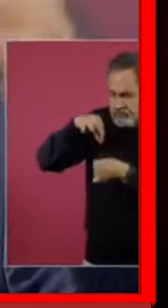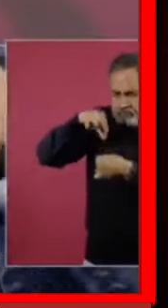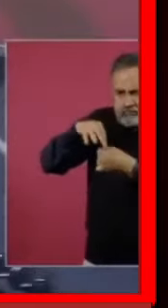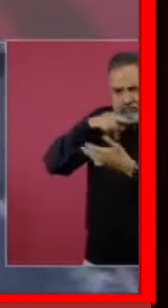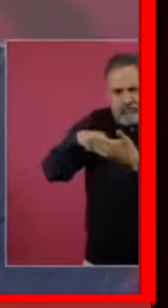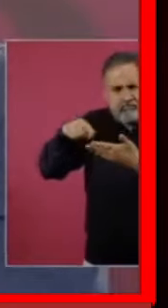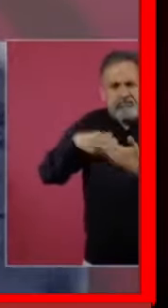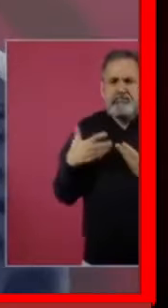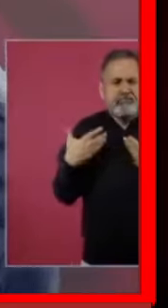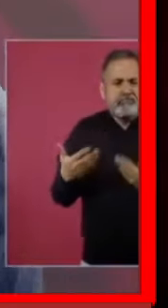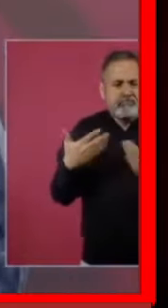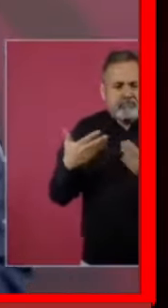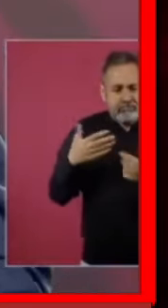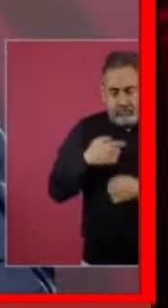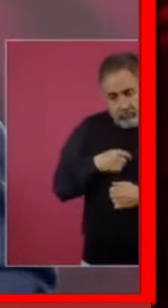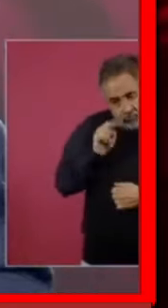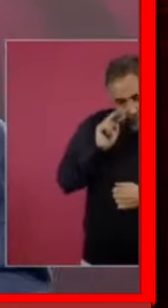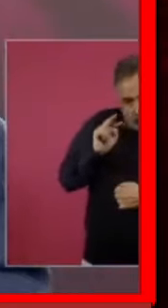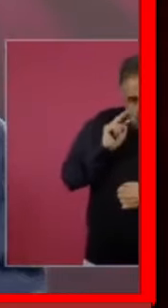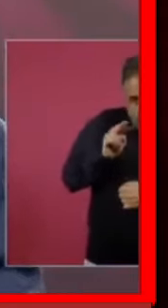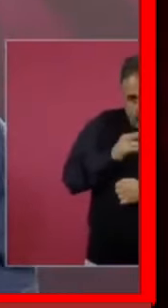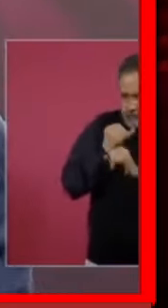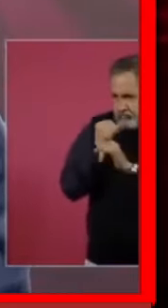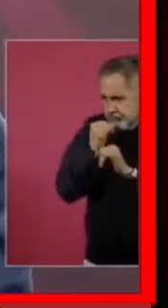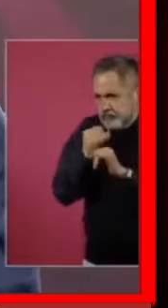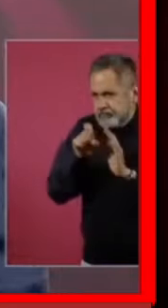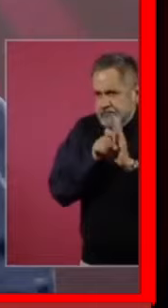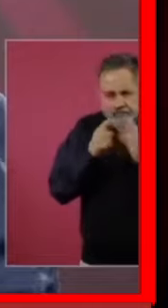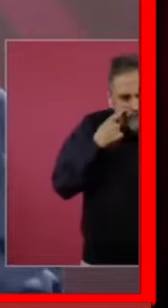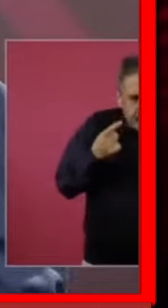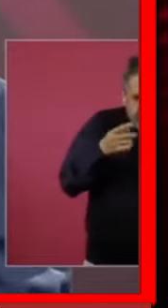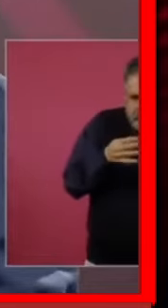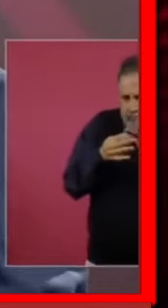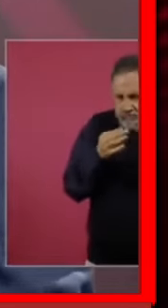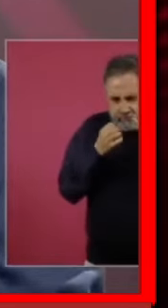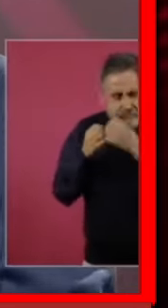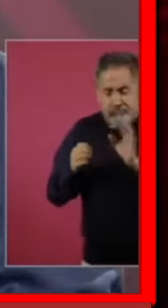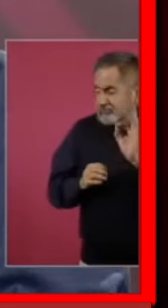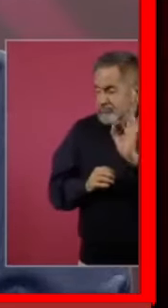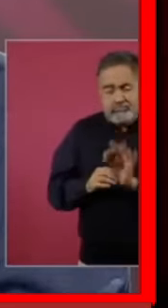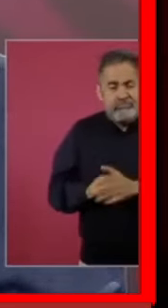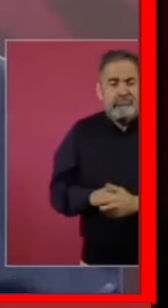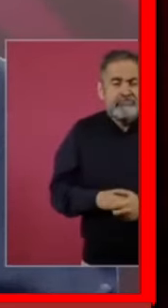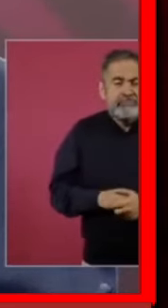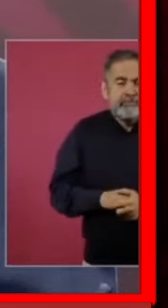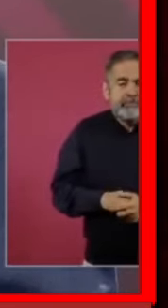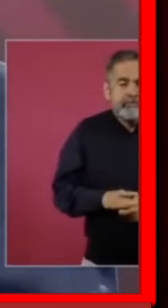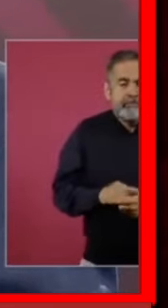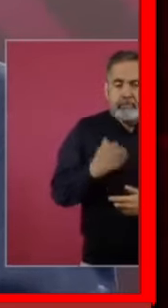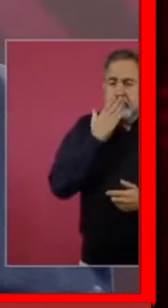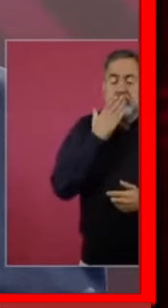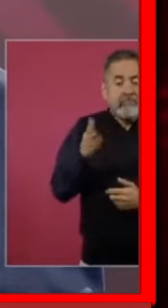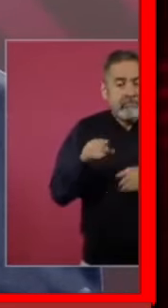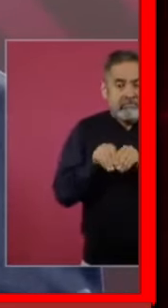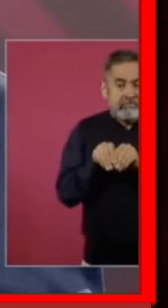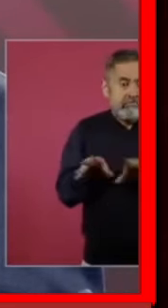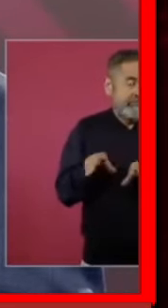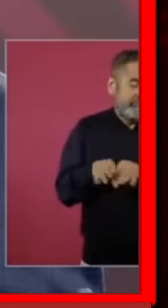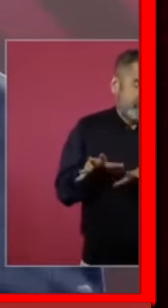día yo estuve pendiente de las redes sociales que por cierto gran despliegue de